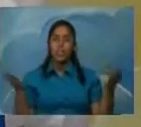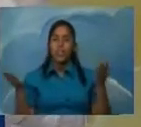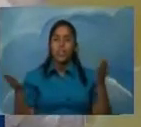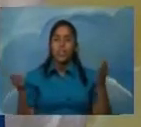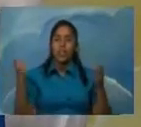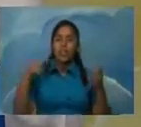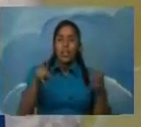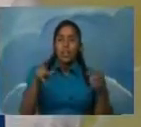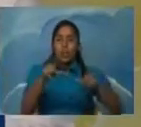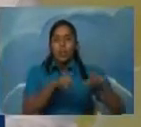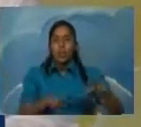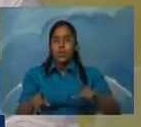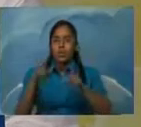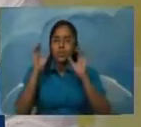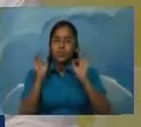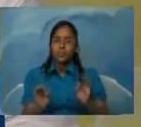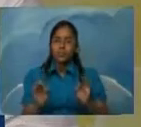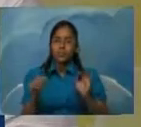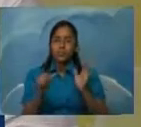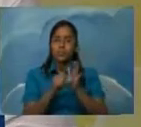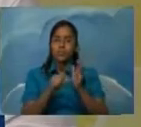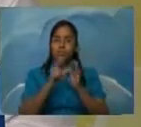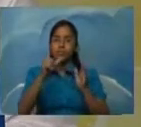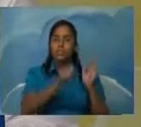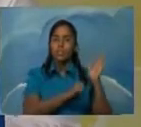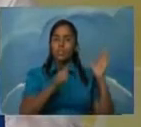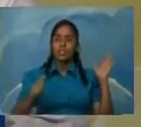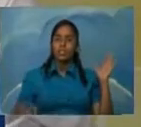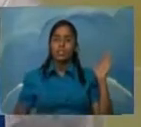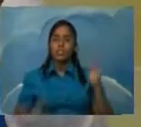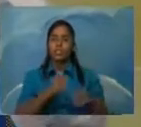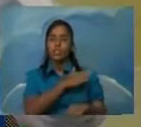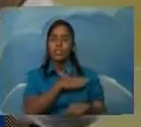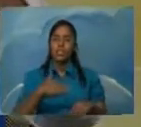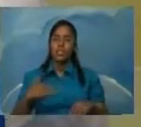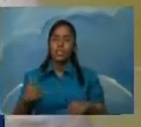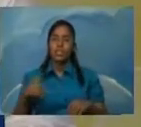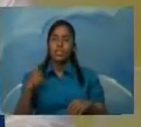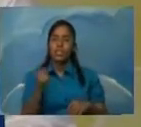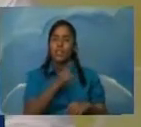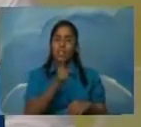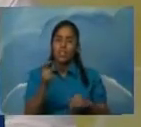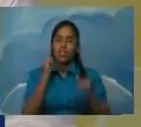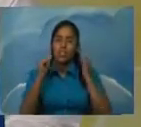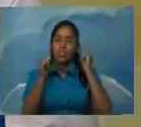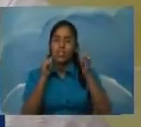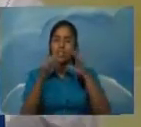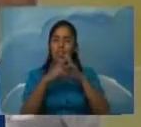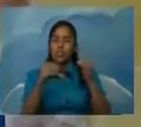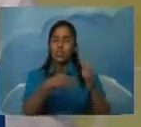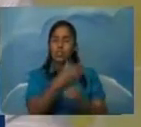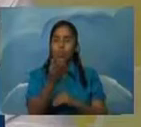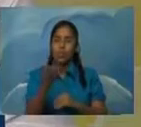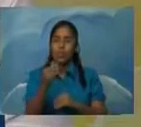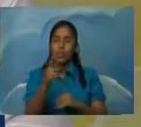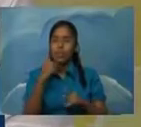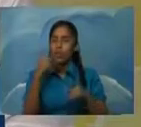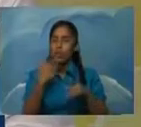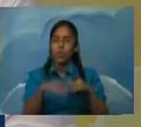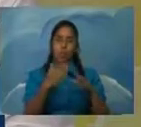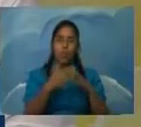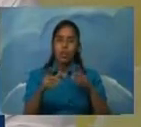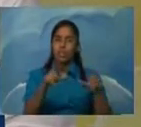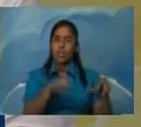un sitio específico donde el Señor quería que ellos celebraran esta fiesta, no en cualquier